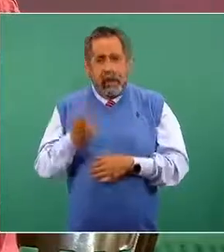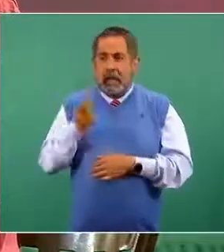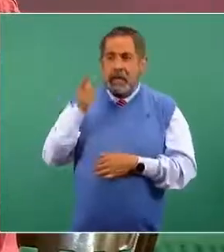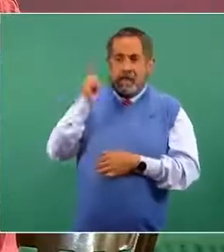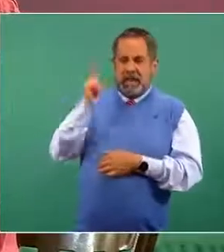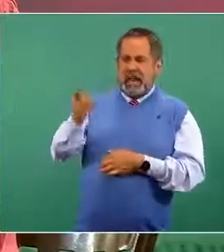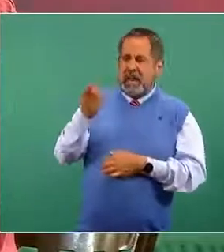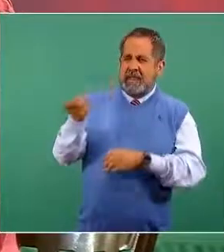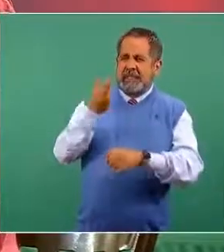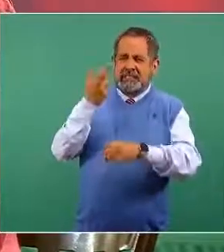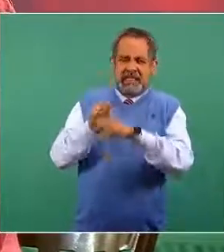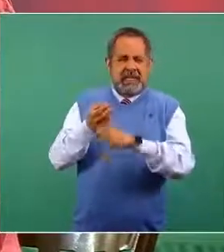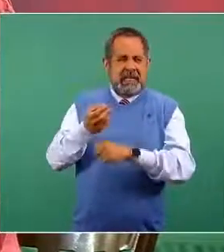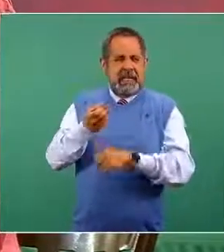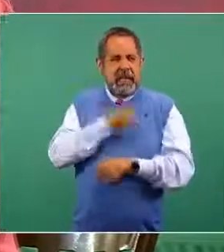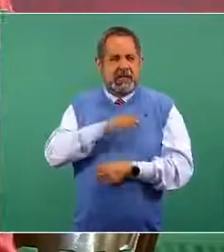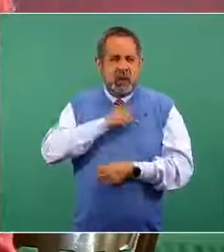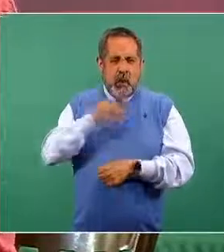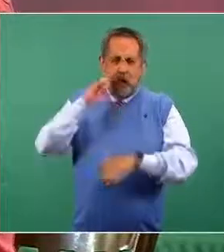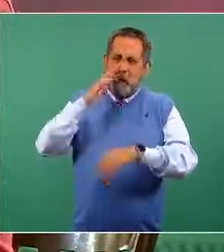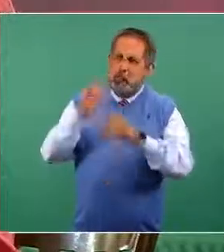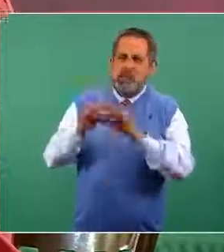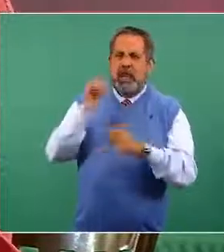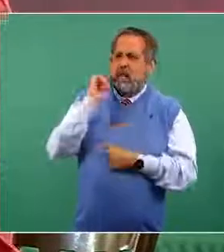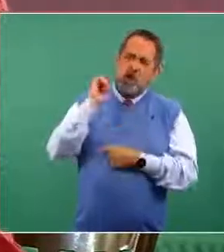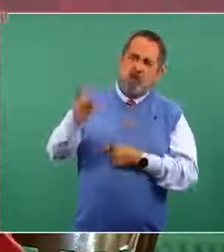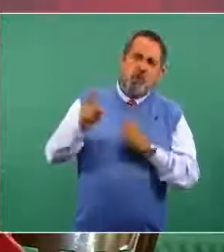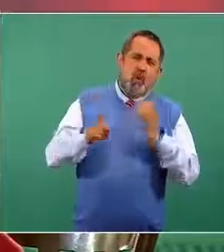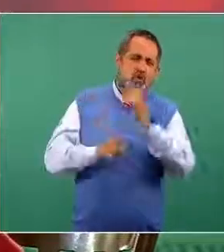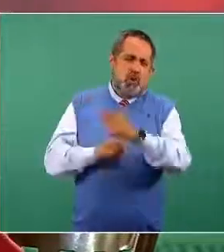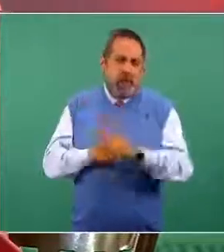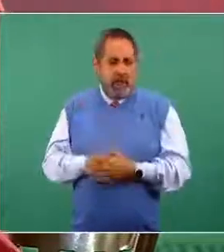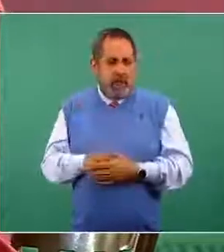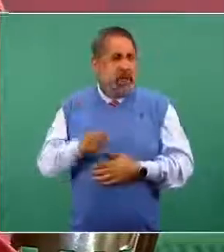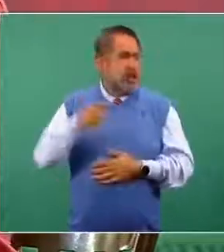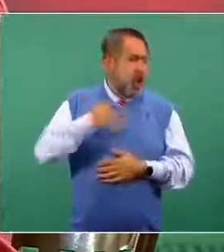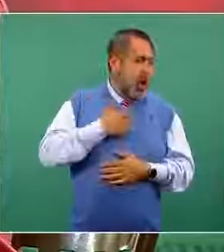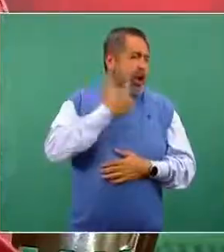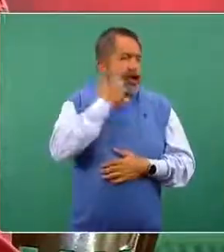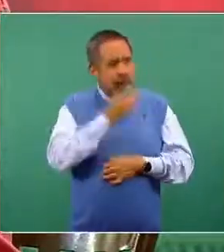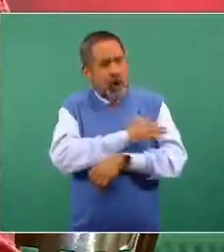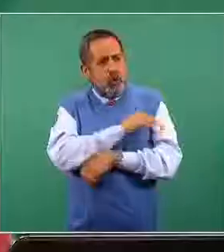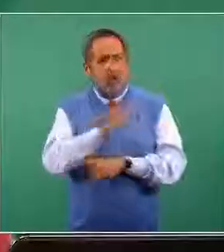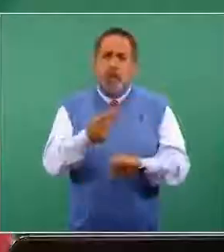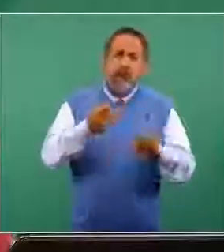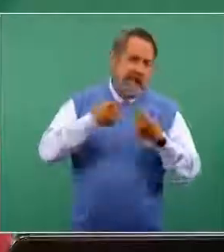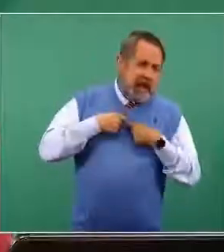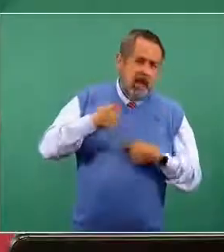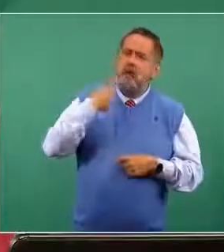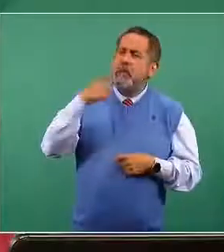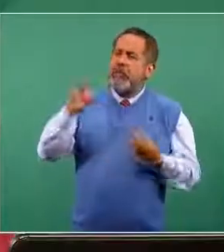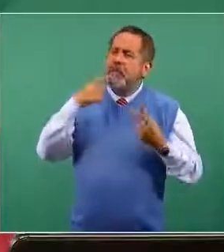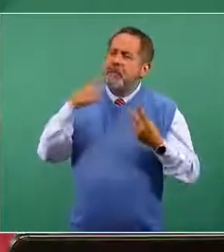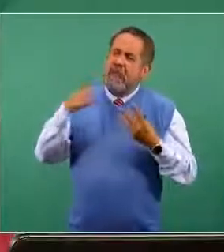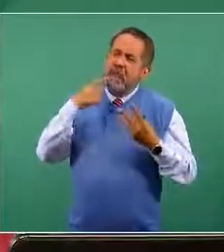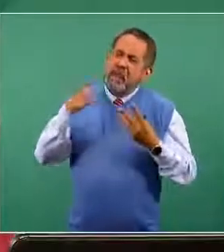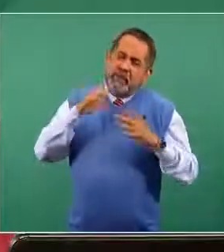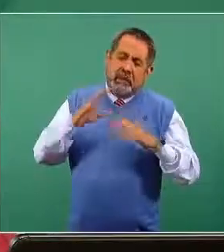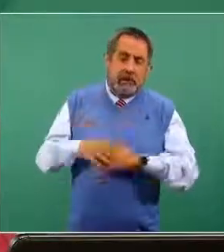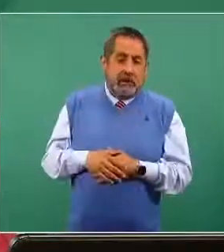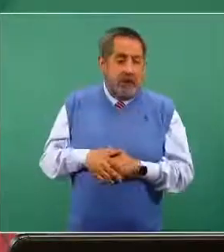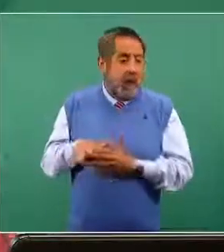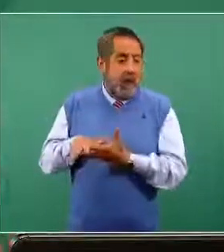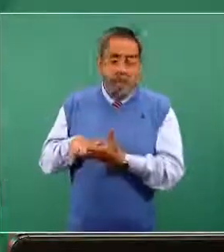autoridad responsable de algo, de que quería vacunarse y no se le dieron la vacuna, etcétera. Muchos de estos han